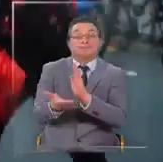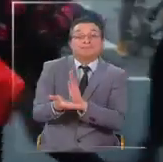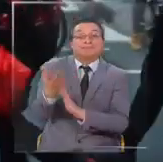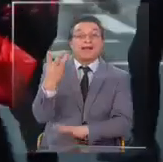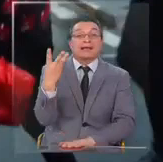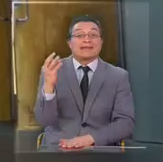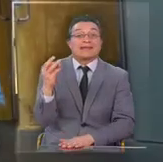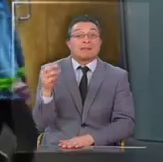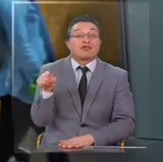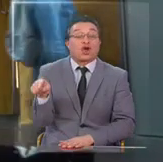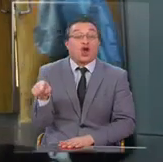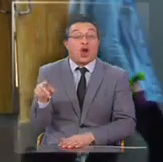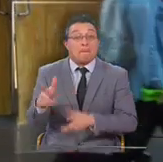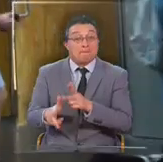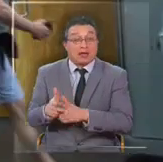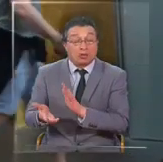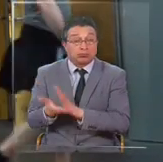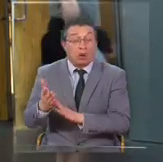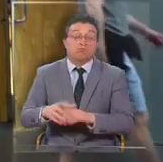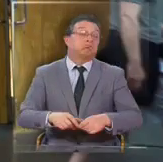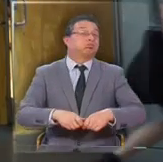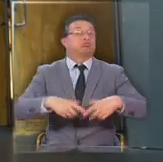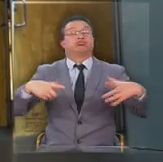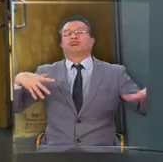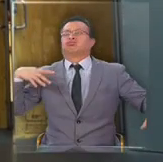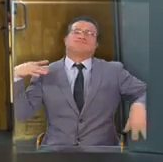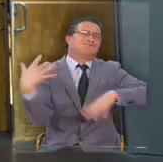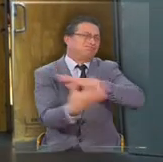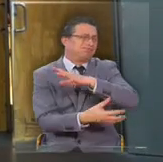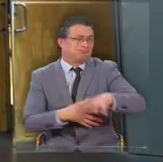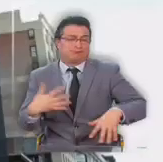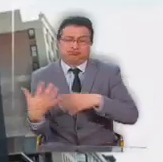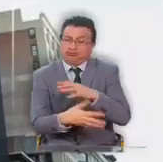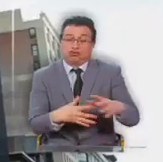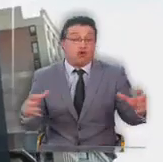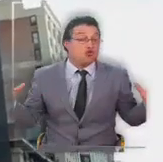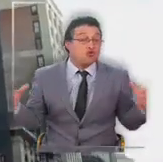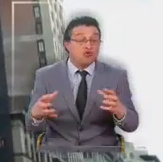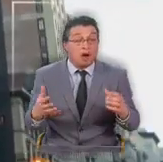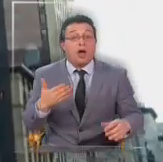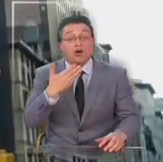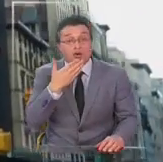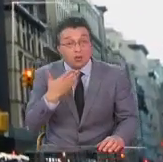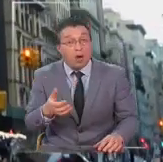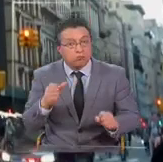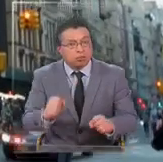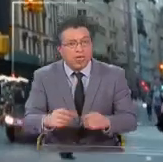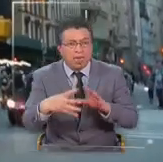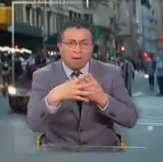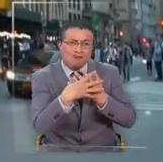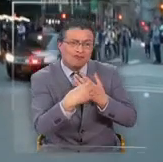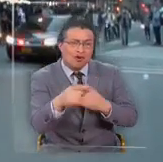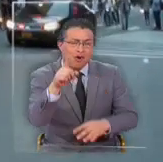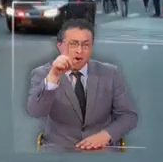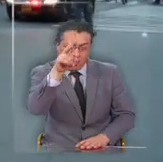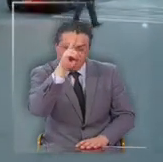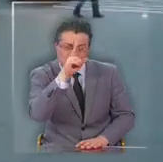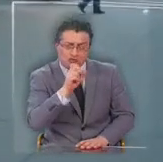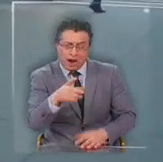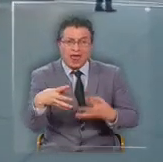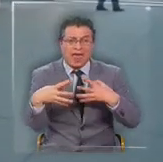30 pesos del metro gatilló un movimiento social de proporciones desconocidas hasta ese minuto. ¿Puede pasar algo similar en Estados